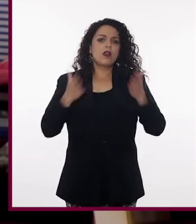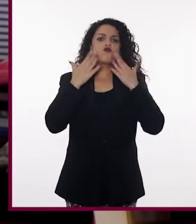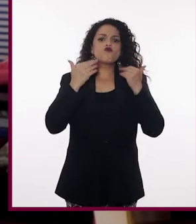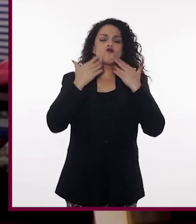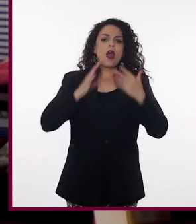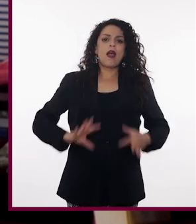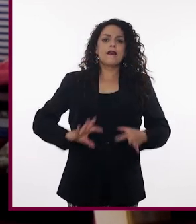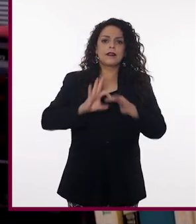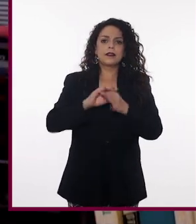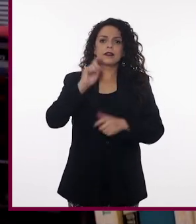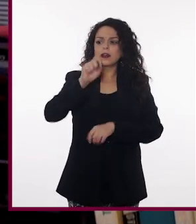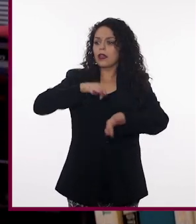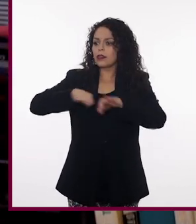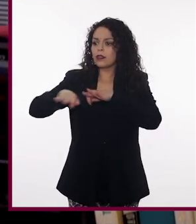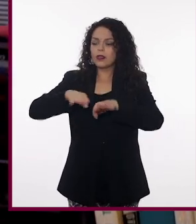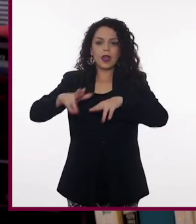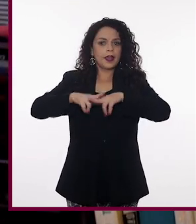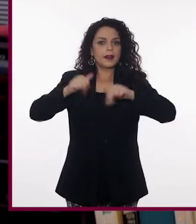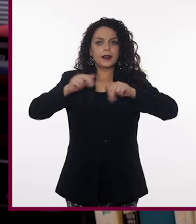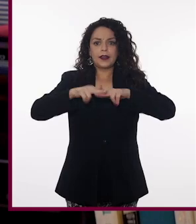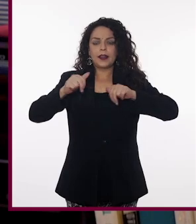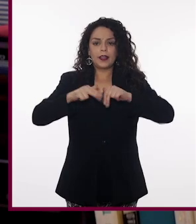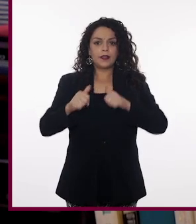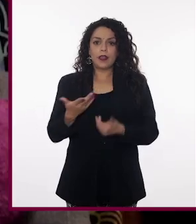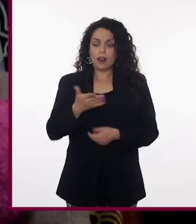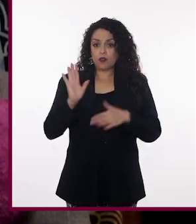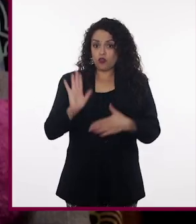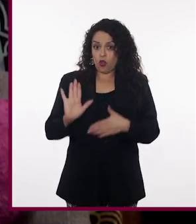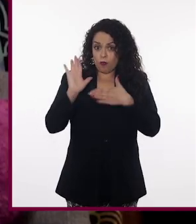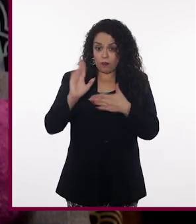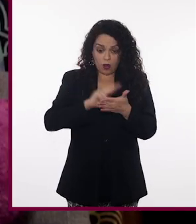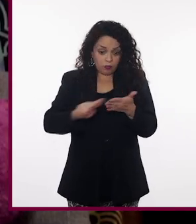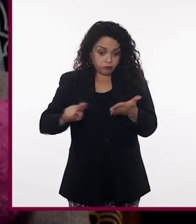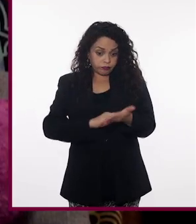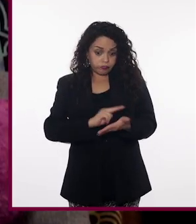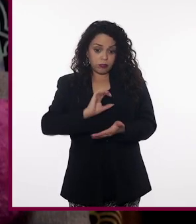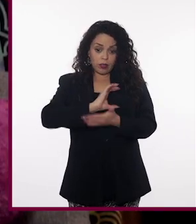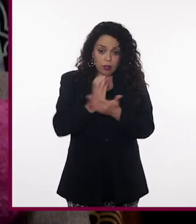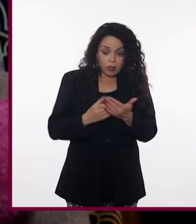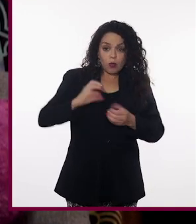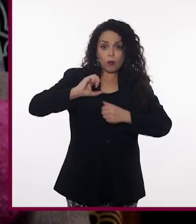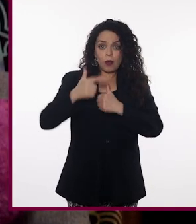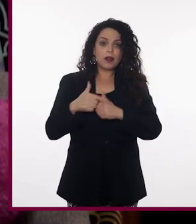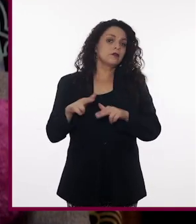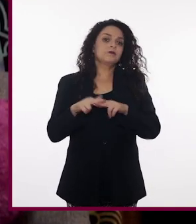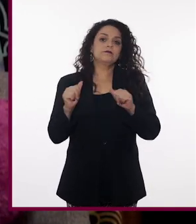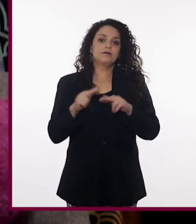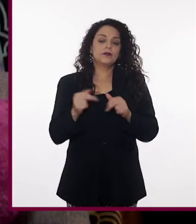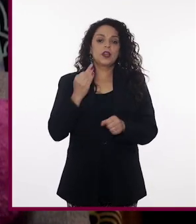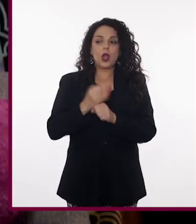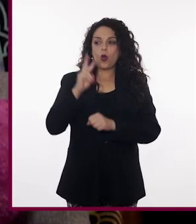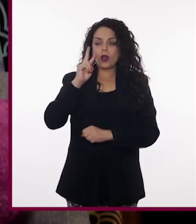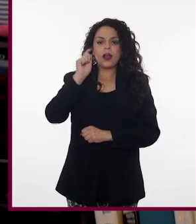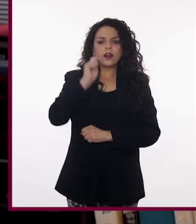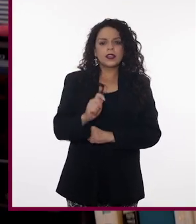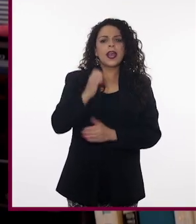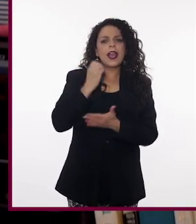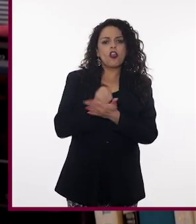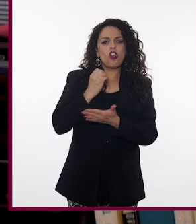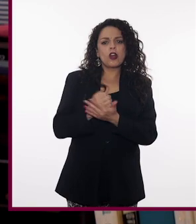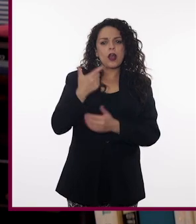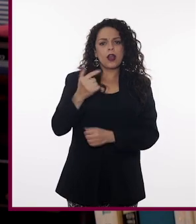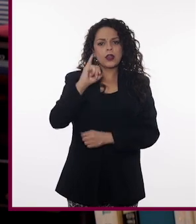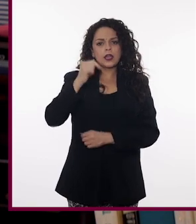una relación laboral, ni ningún tipo de compromiso. Hoy vamos a ver de qué se trata todo esto de la economía gig,